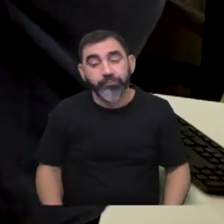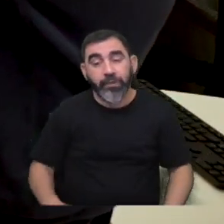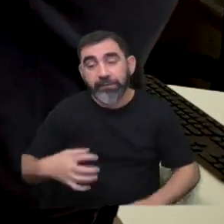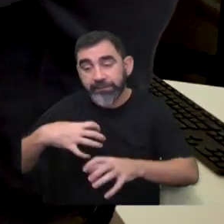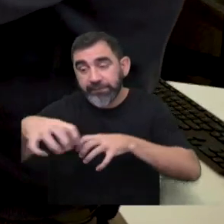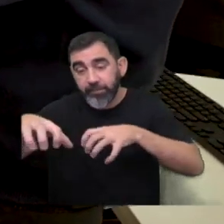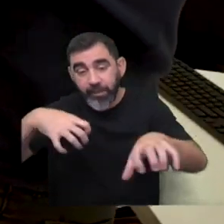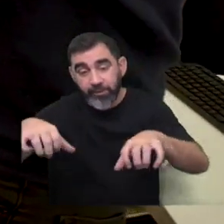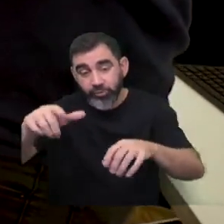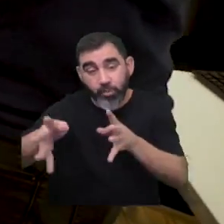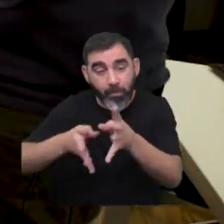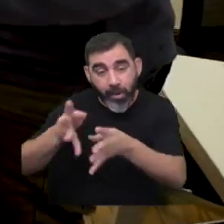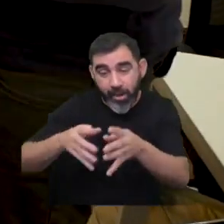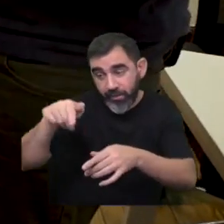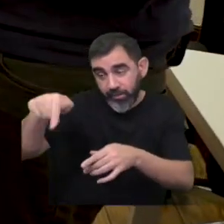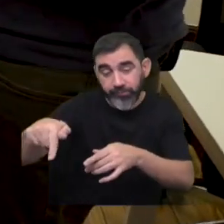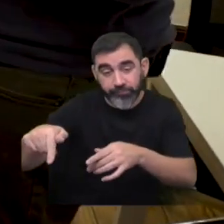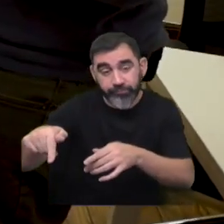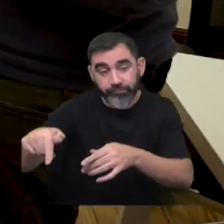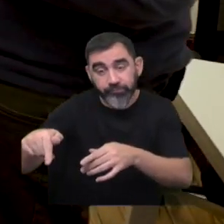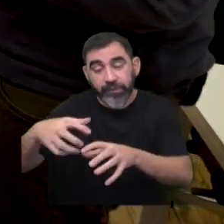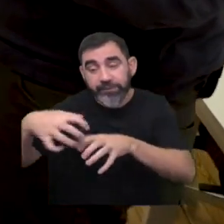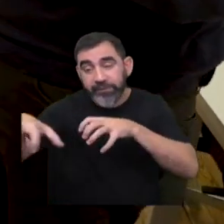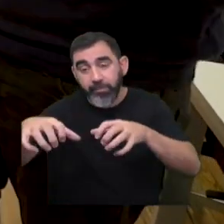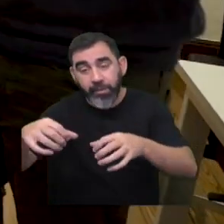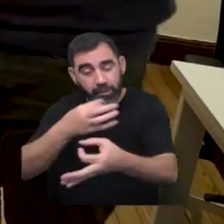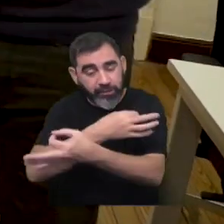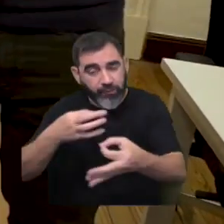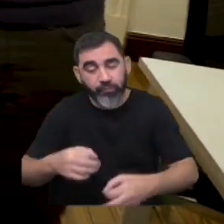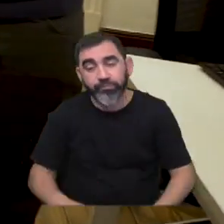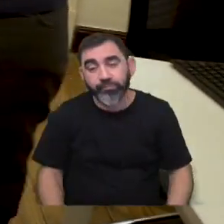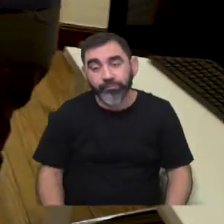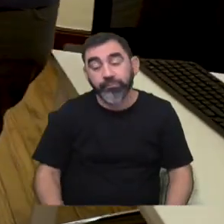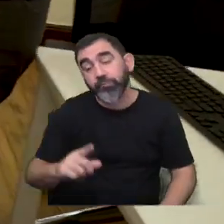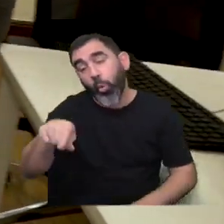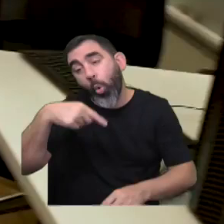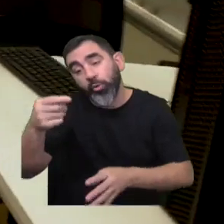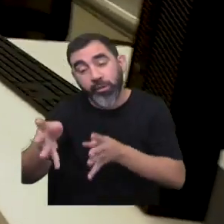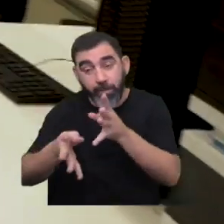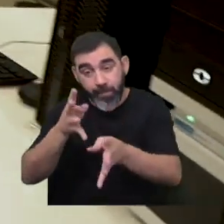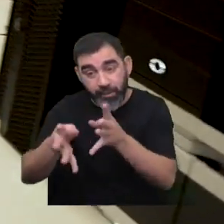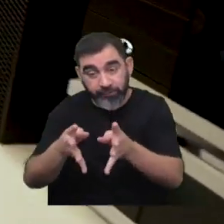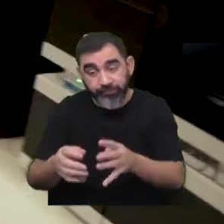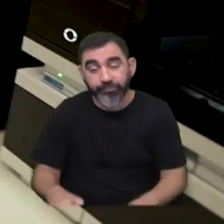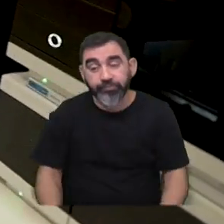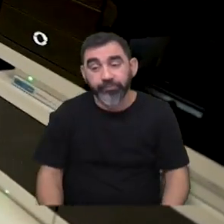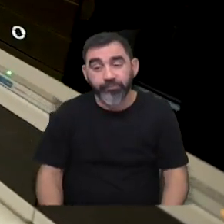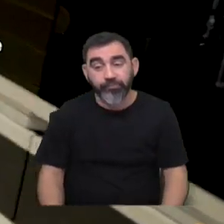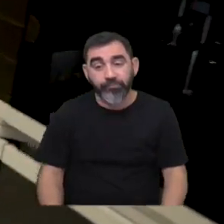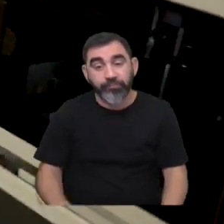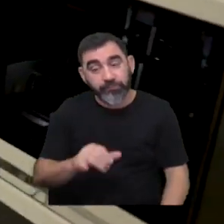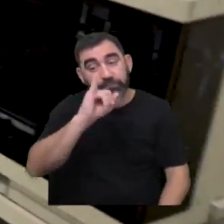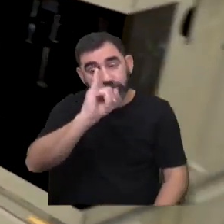se puede hacer en este equipo, que es un equipo separativo de alto rendimiento. Y este otro equipo, que este equipo sí